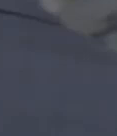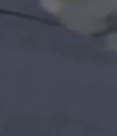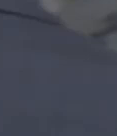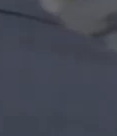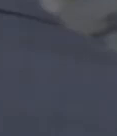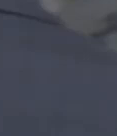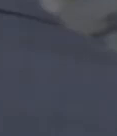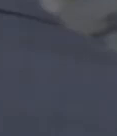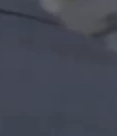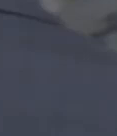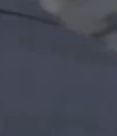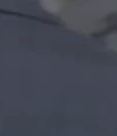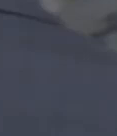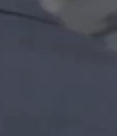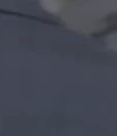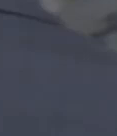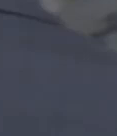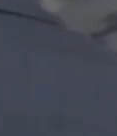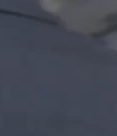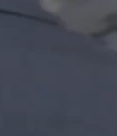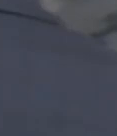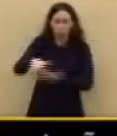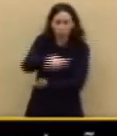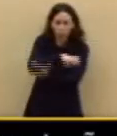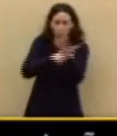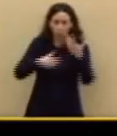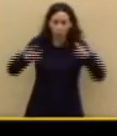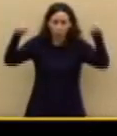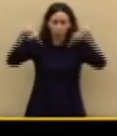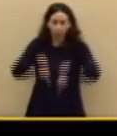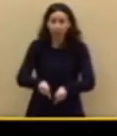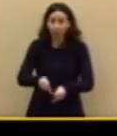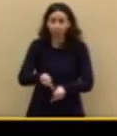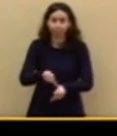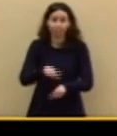Para mí Garzón, que es un hombre analfabeto,